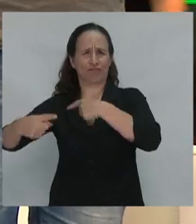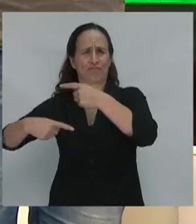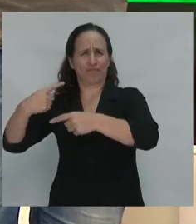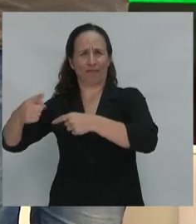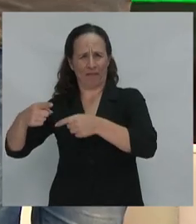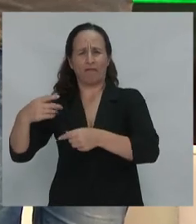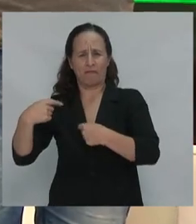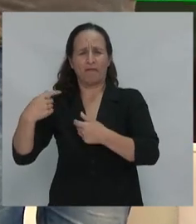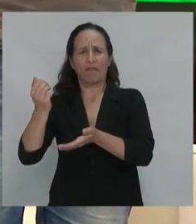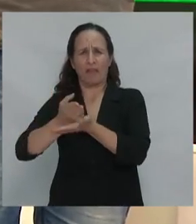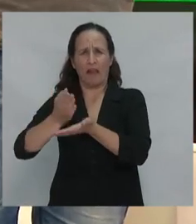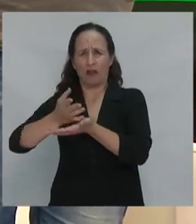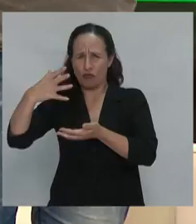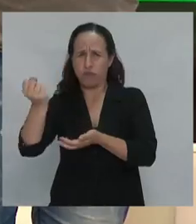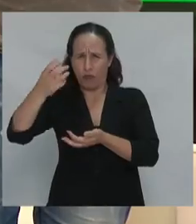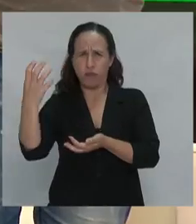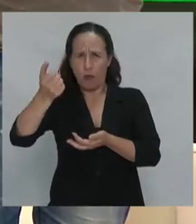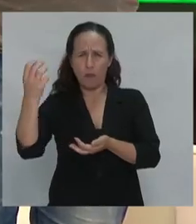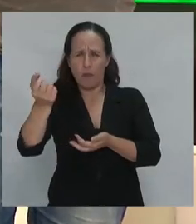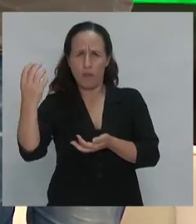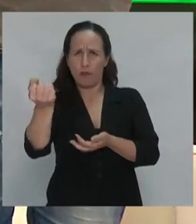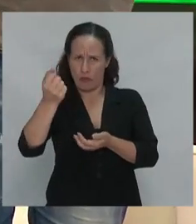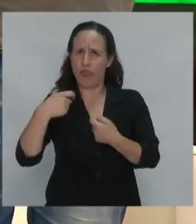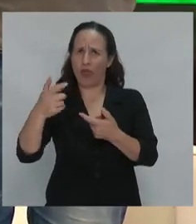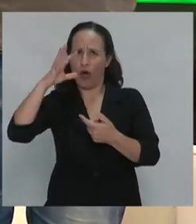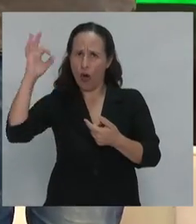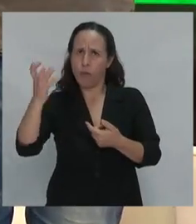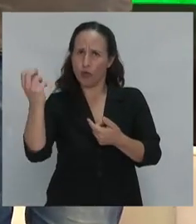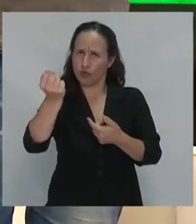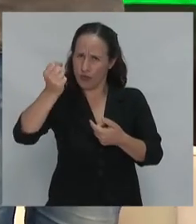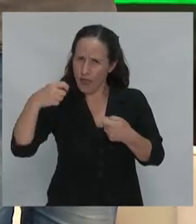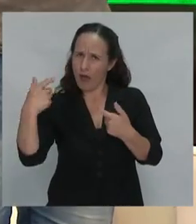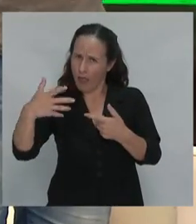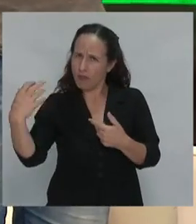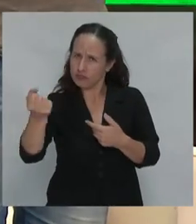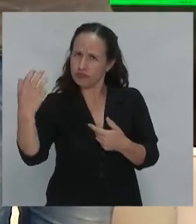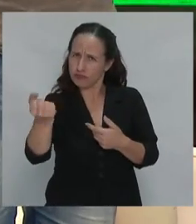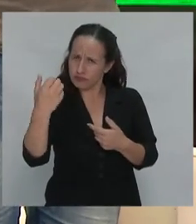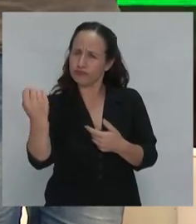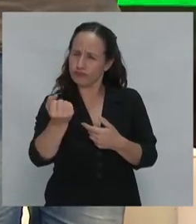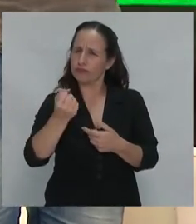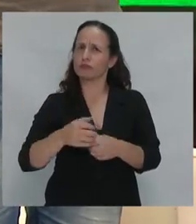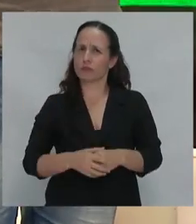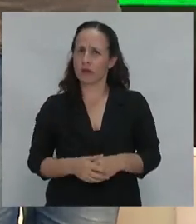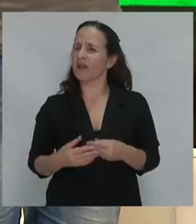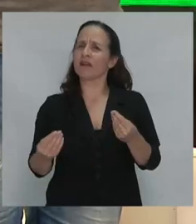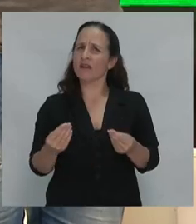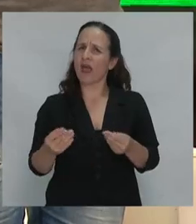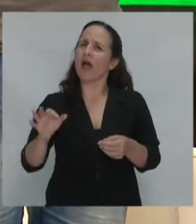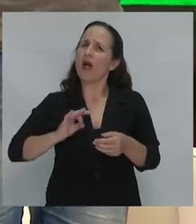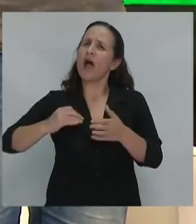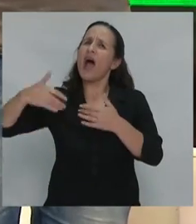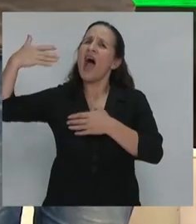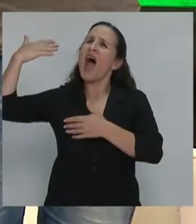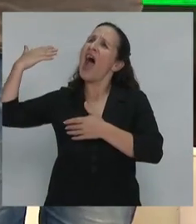derechos oportunidades multiplicando bienestar y garantizando lo que durante tantos